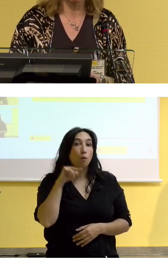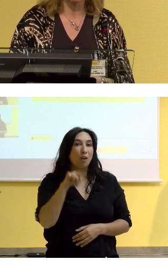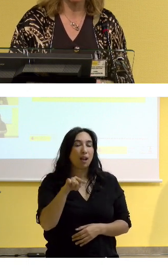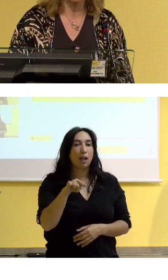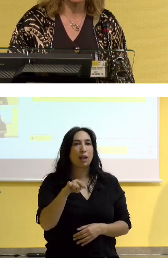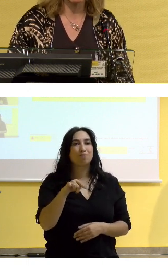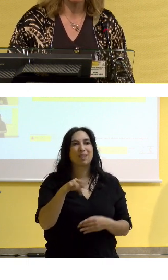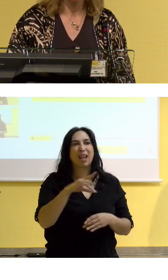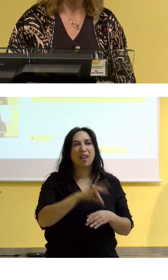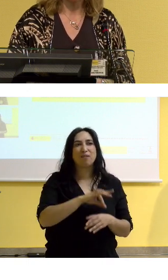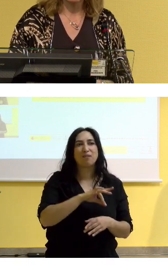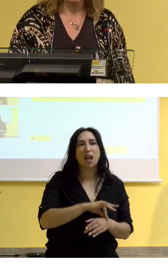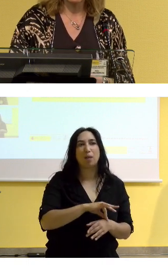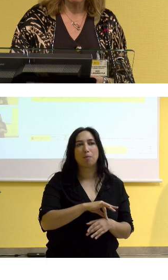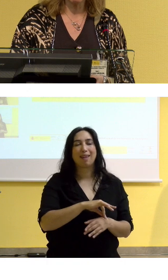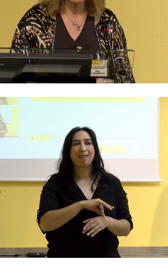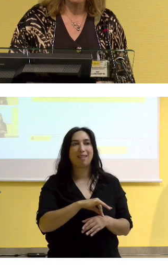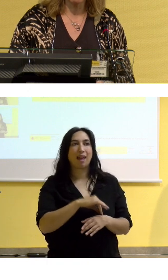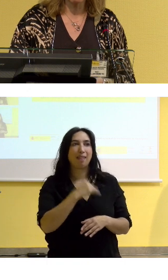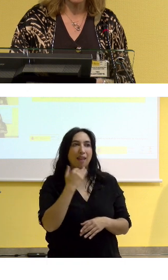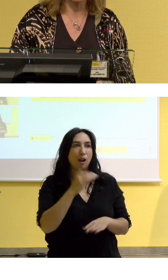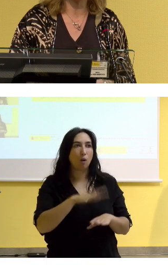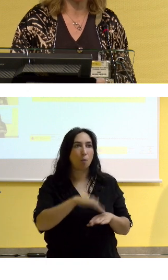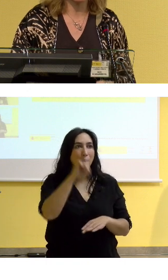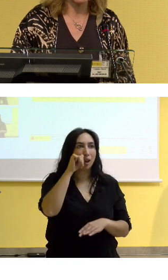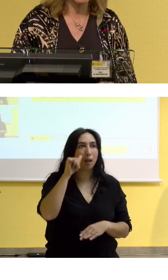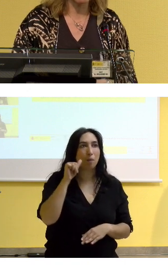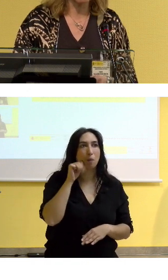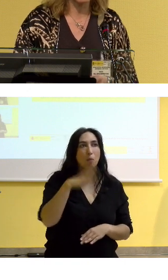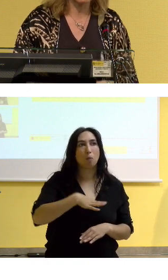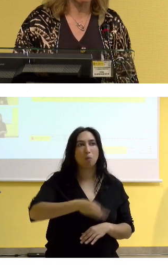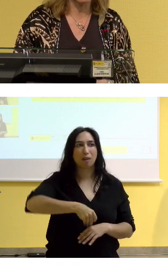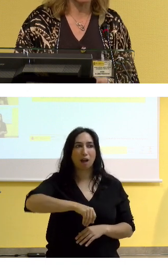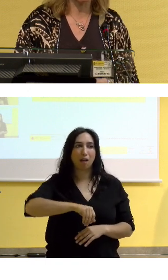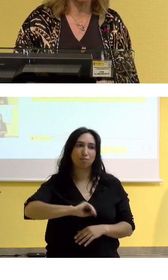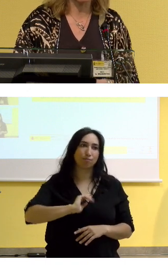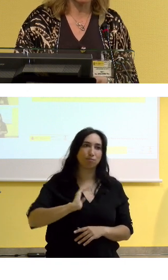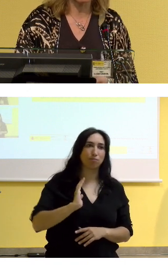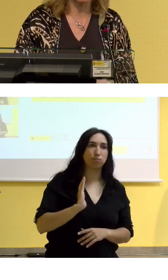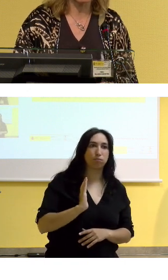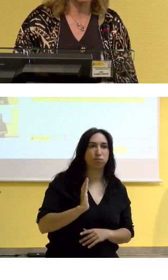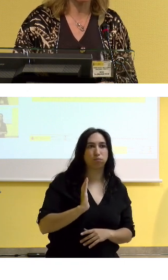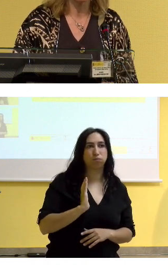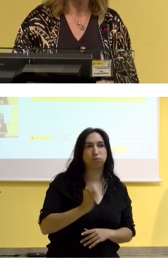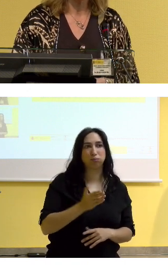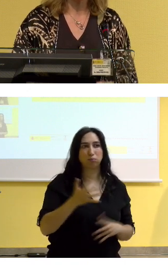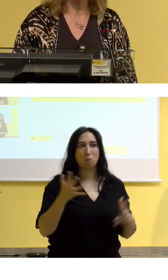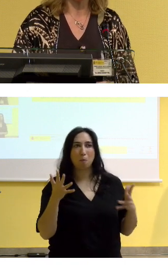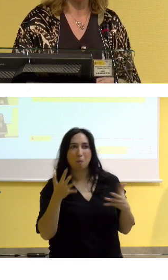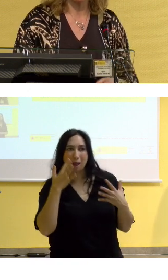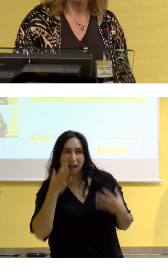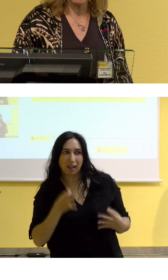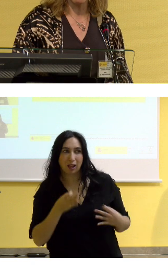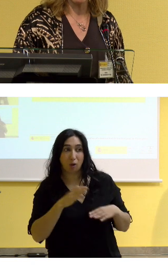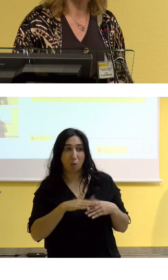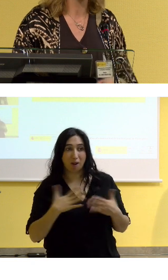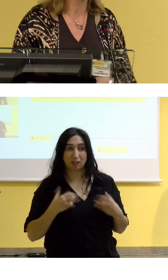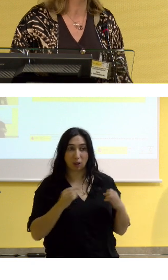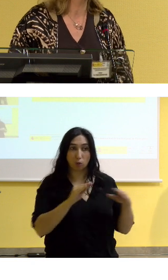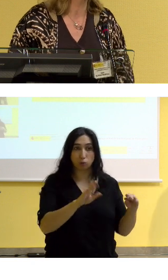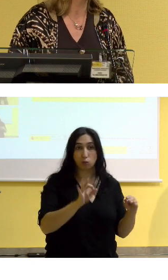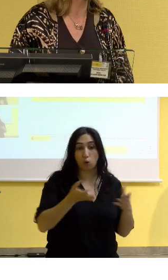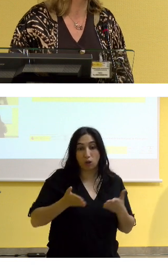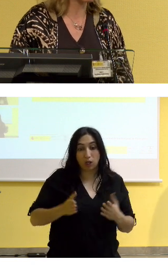tipo de patología en la que el embarazo pueda entrañarle un grave e incontrolable riesgo tanto para su salud como